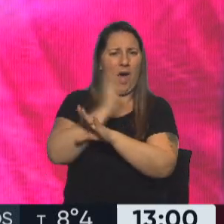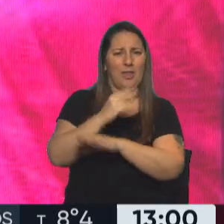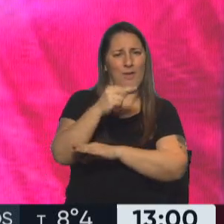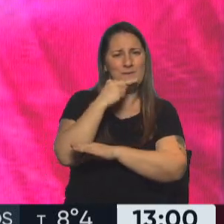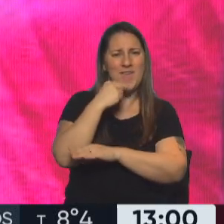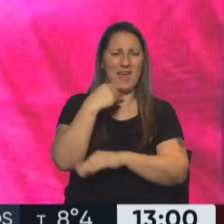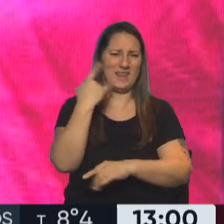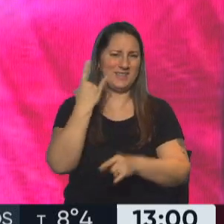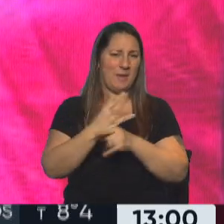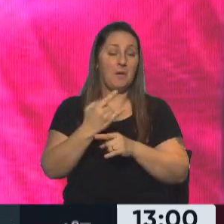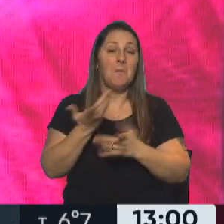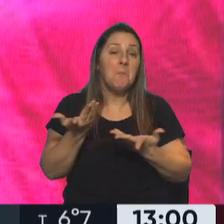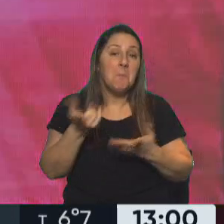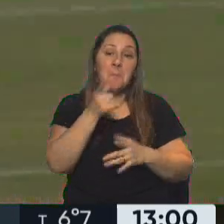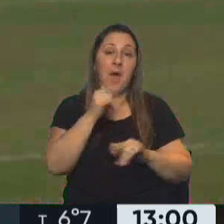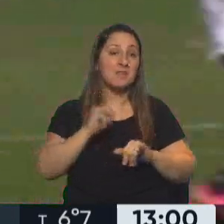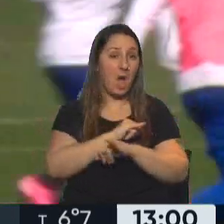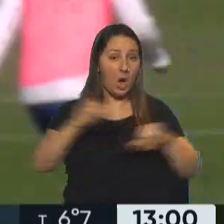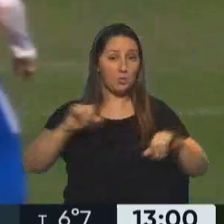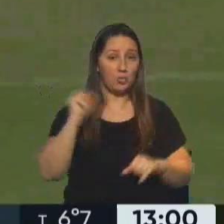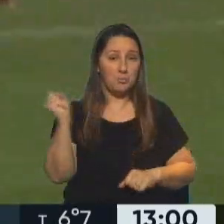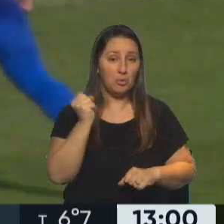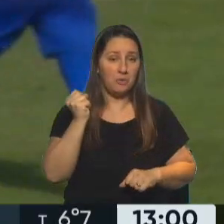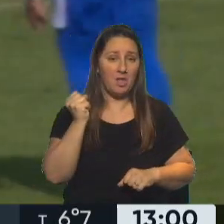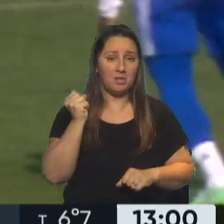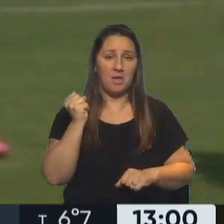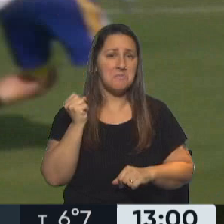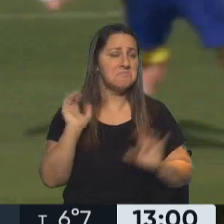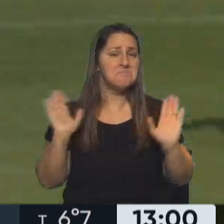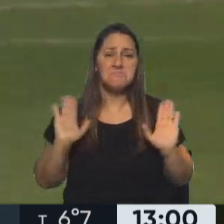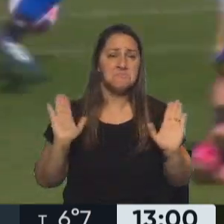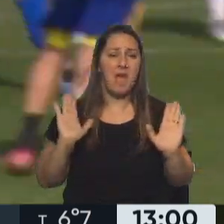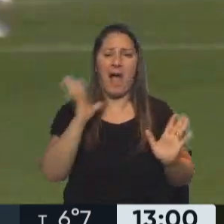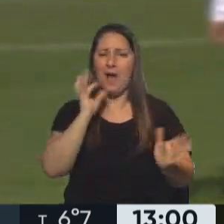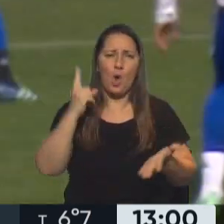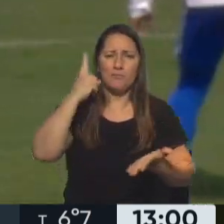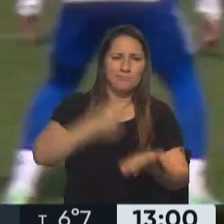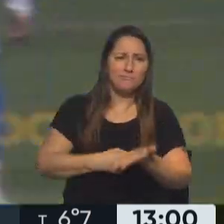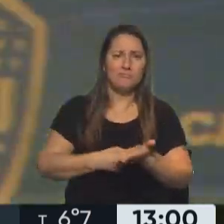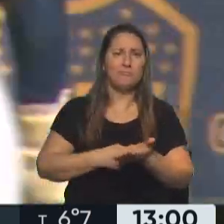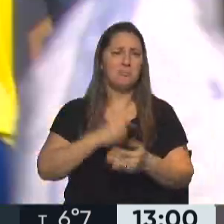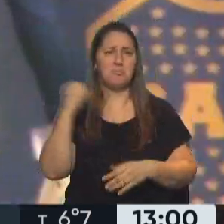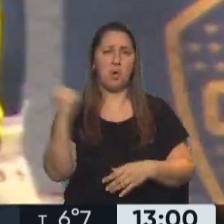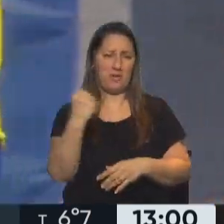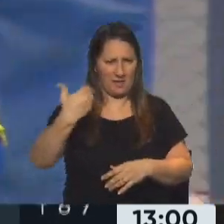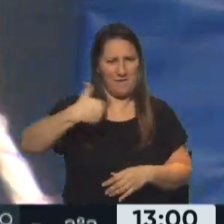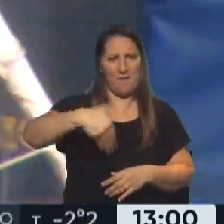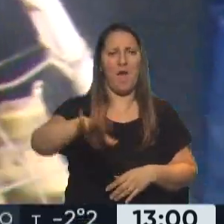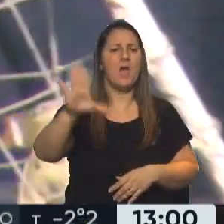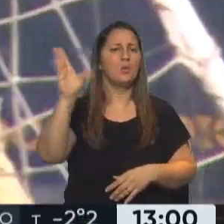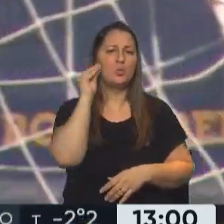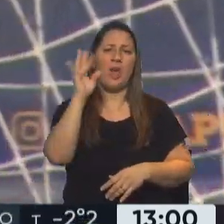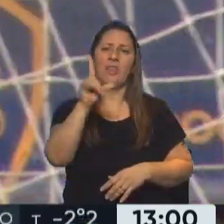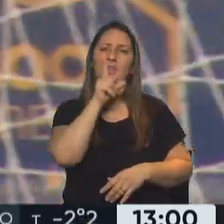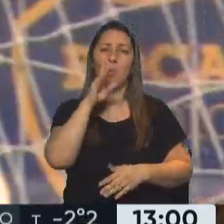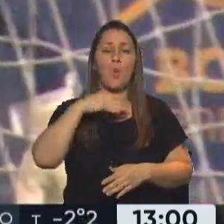tendrán anuncios importantes para hacer nada de eso que sea decisivo vamos a estar escuchando al entrenador de boca que dijo no